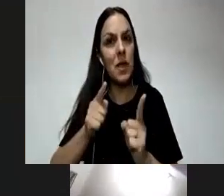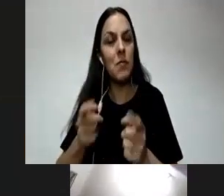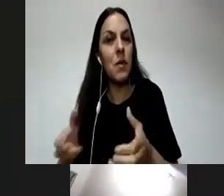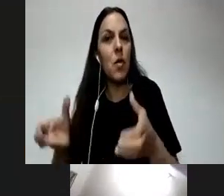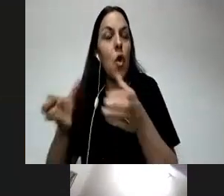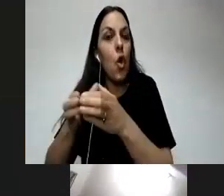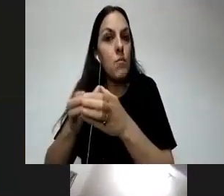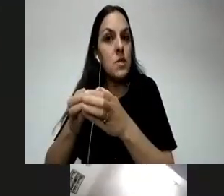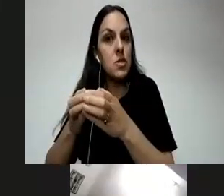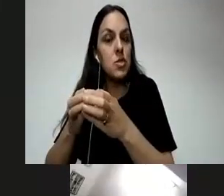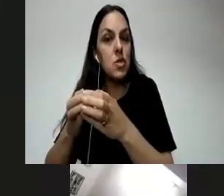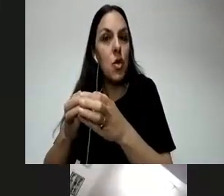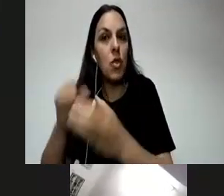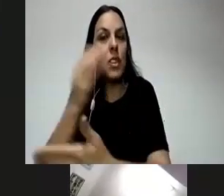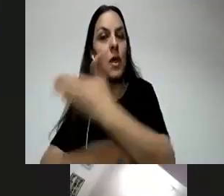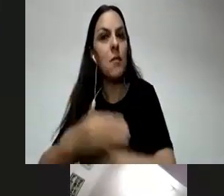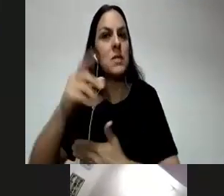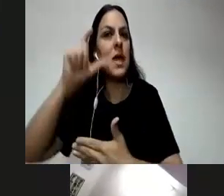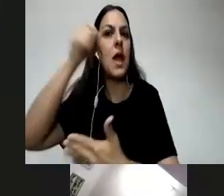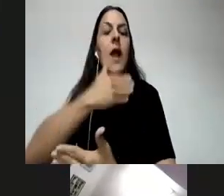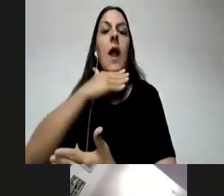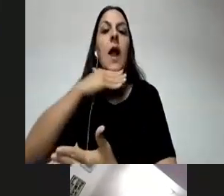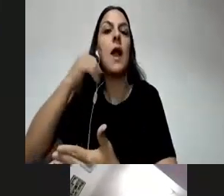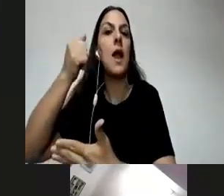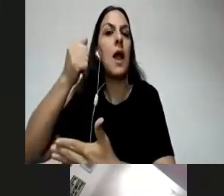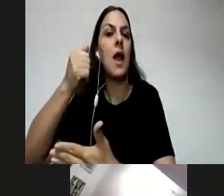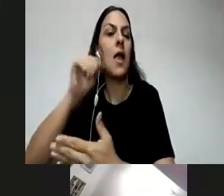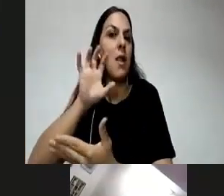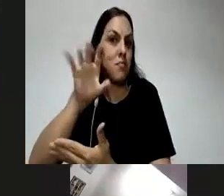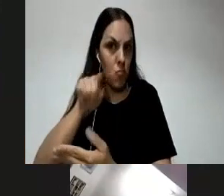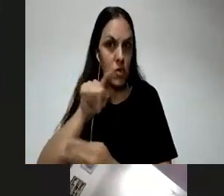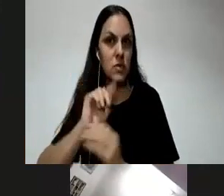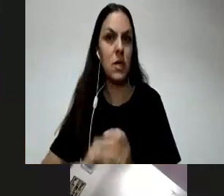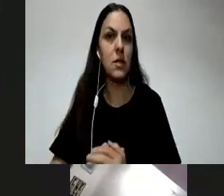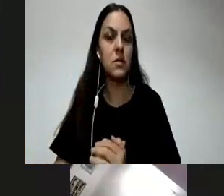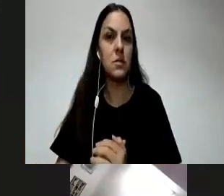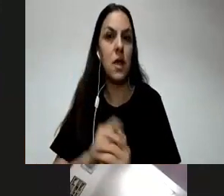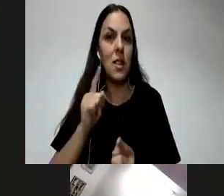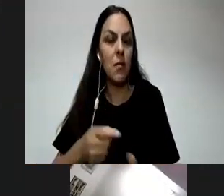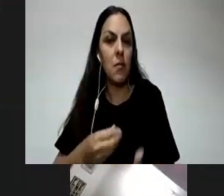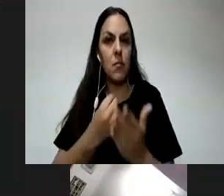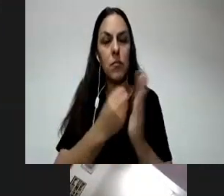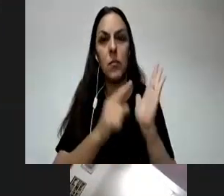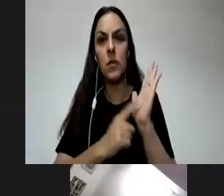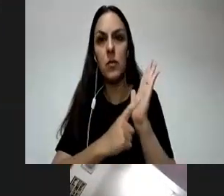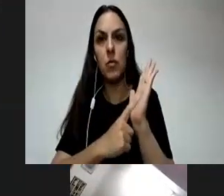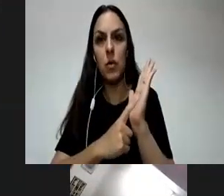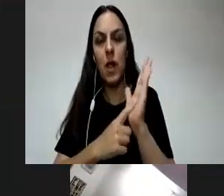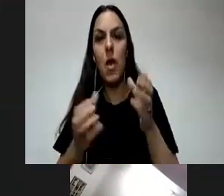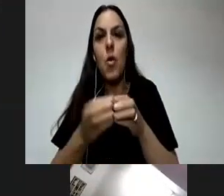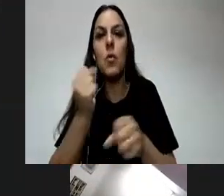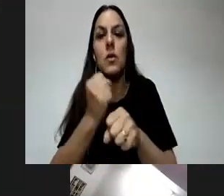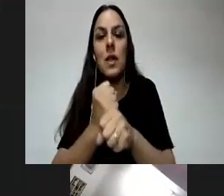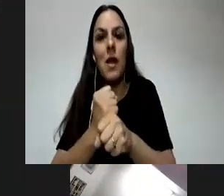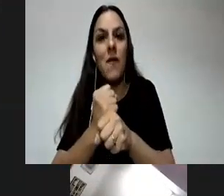Caja de la Abogacía de la Provincia de Buenos Aires. Es miembro titular del Grupo de Trabajo de Accesibilidad del Observatorio